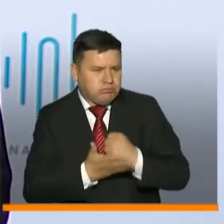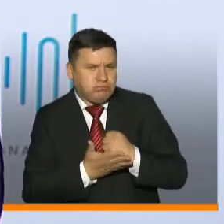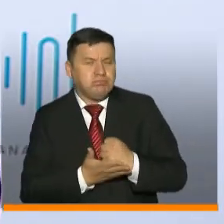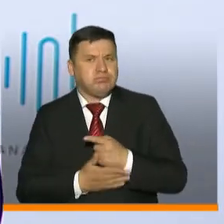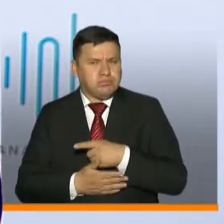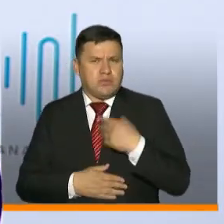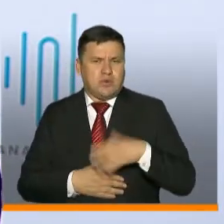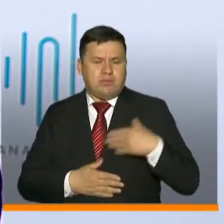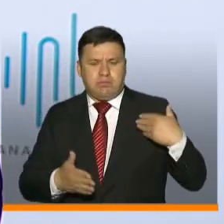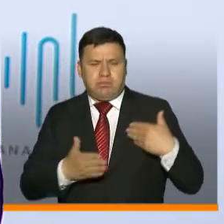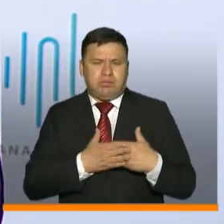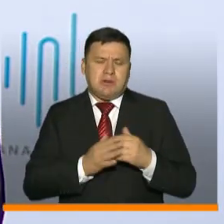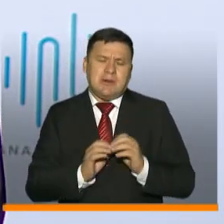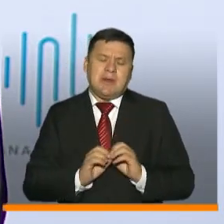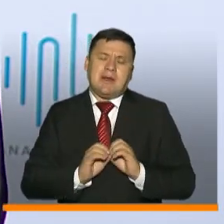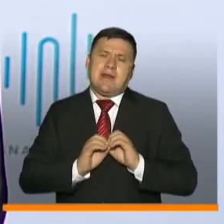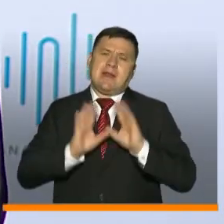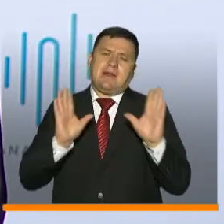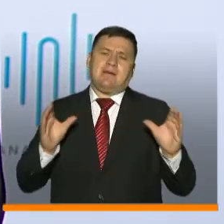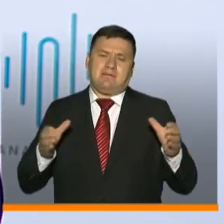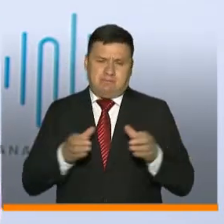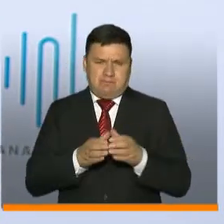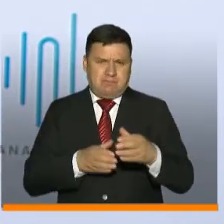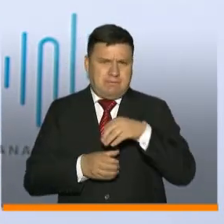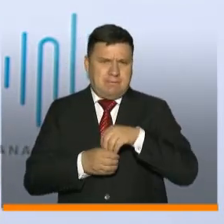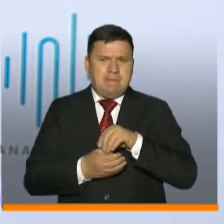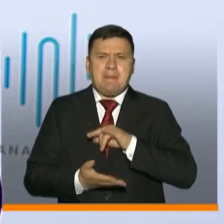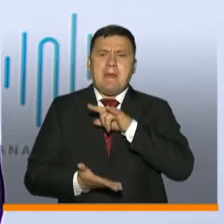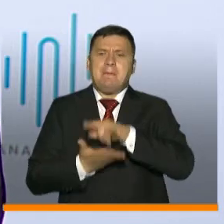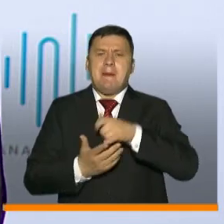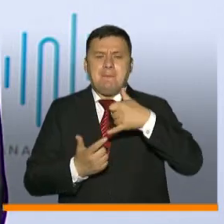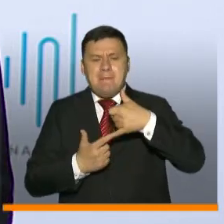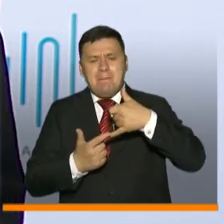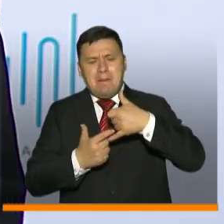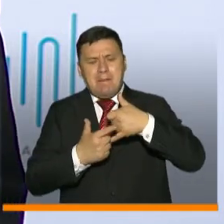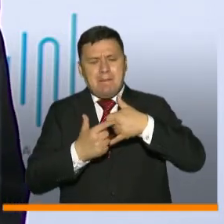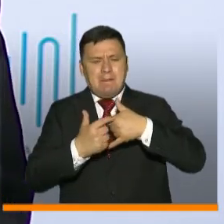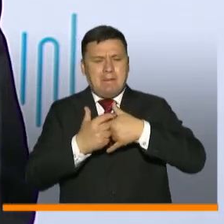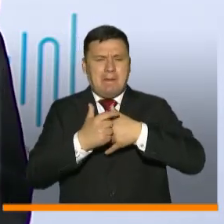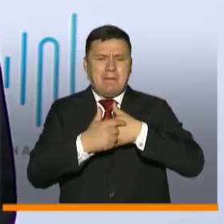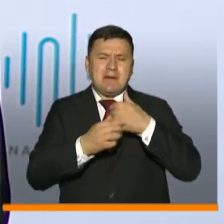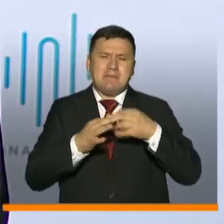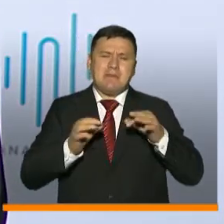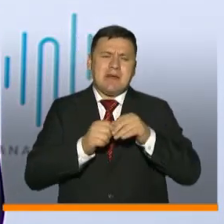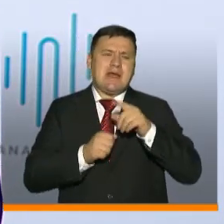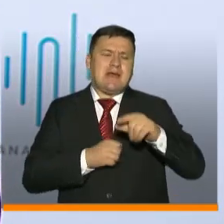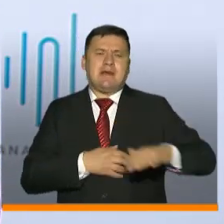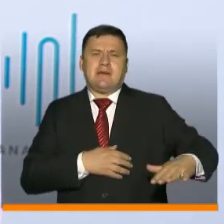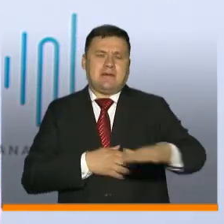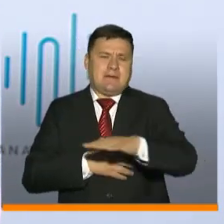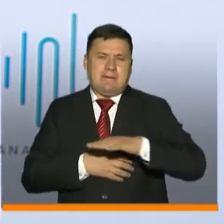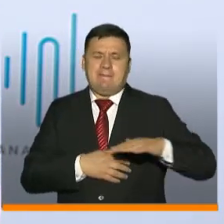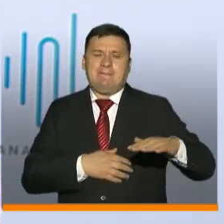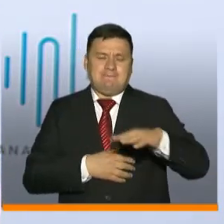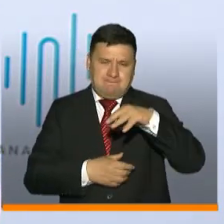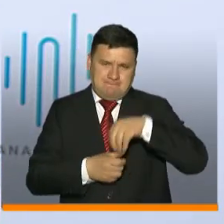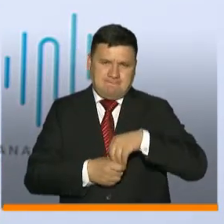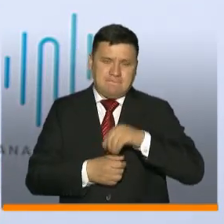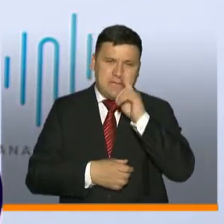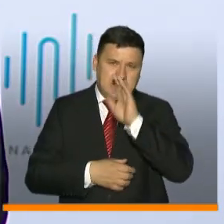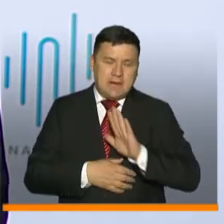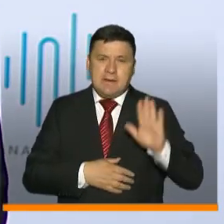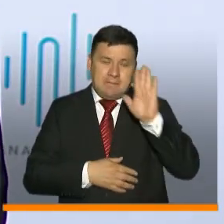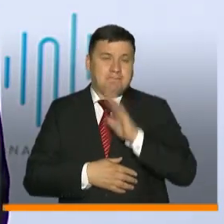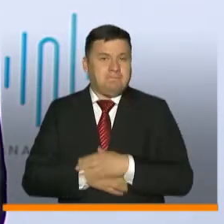viene jugando un papel indiscutible en llegar a los rincones, a los lugares más recónditos de la geografía